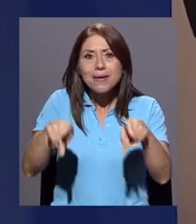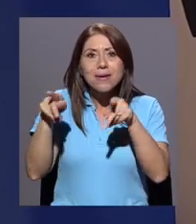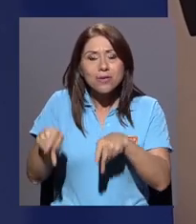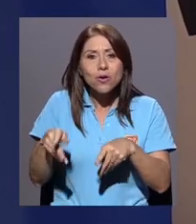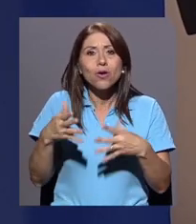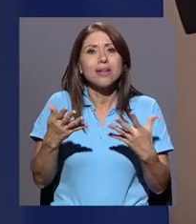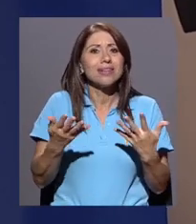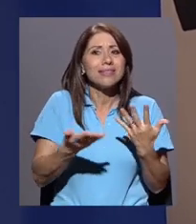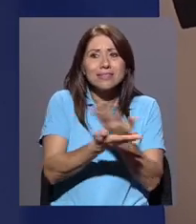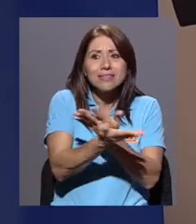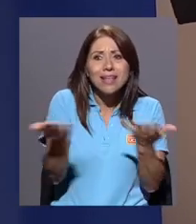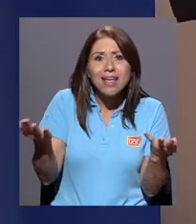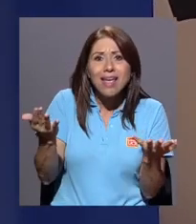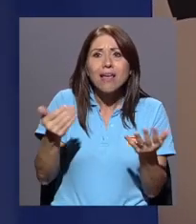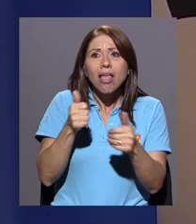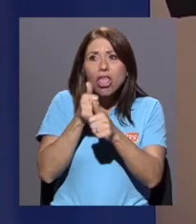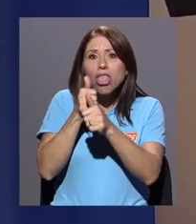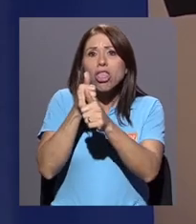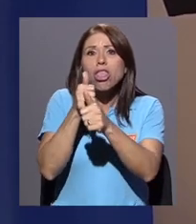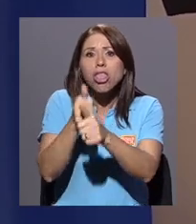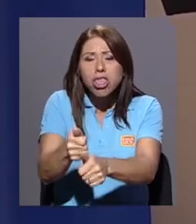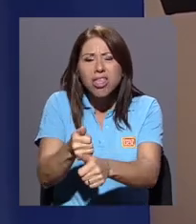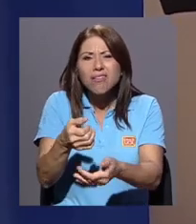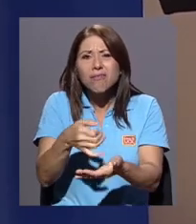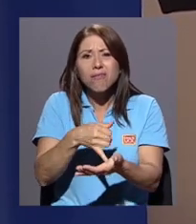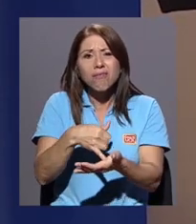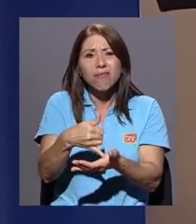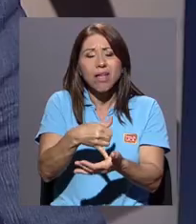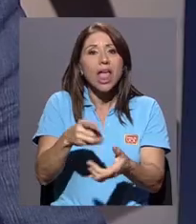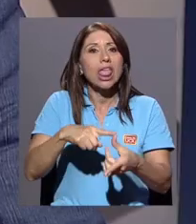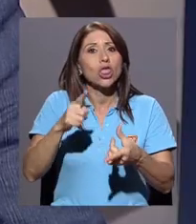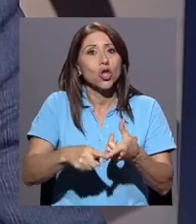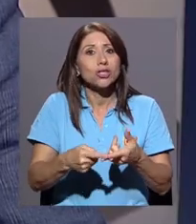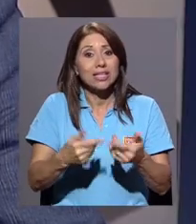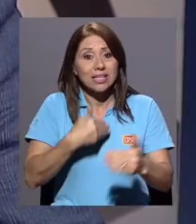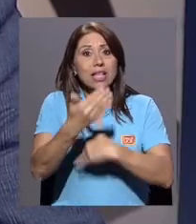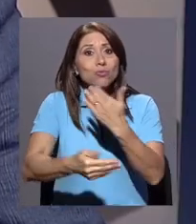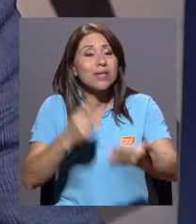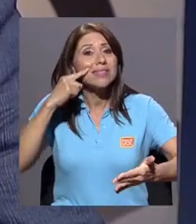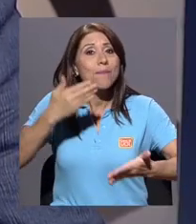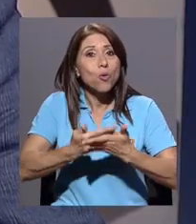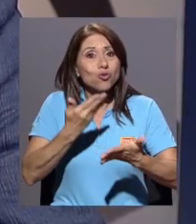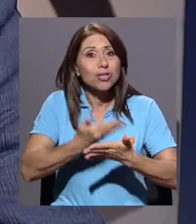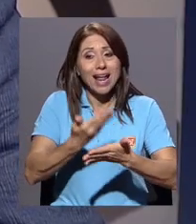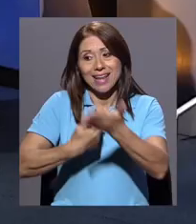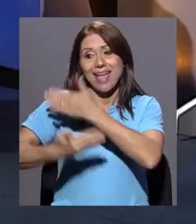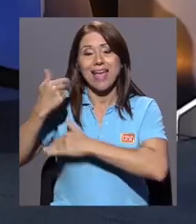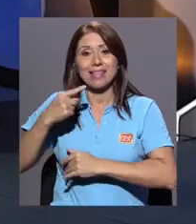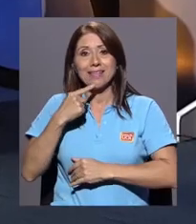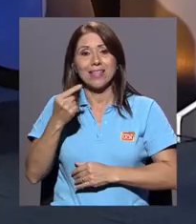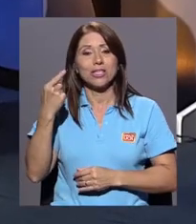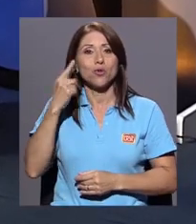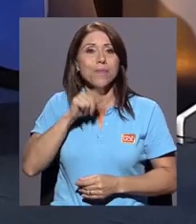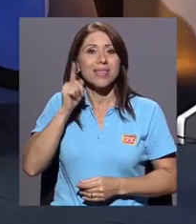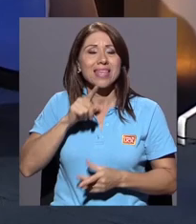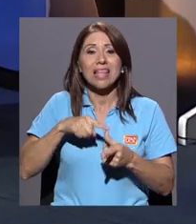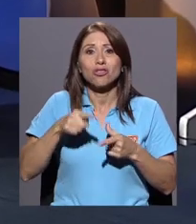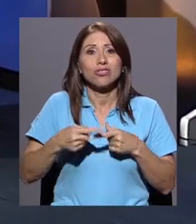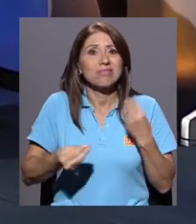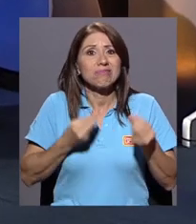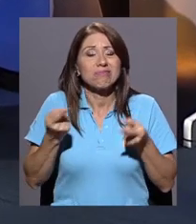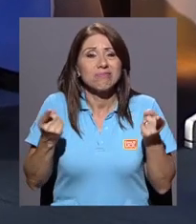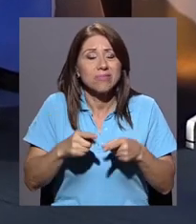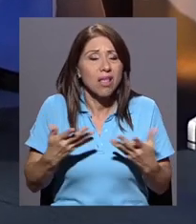es deficitario muchas veces. Entonces, esa reivindicación resulta casi que muy pobre.